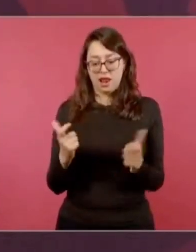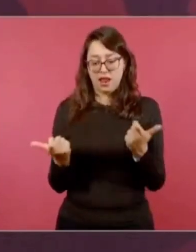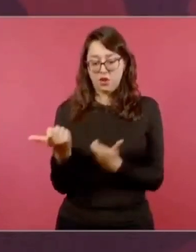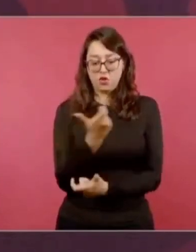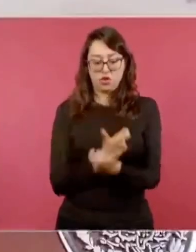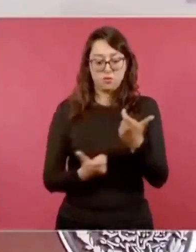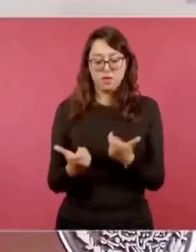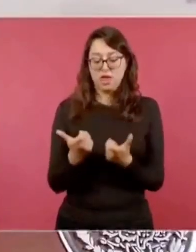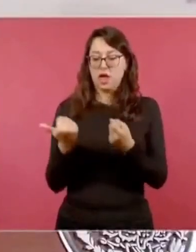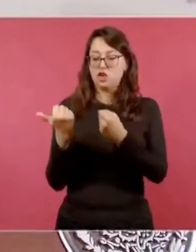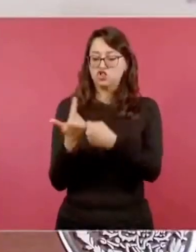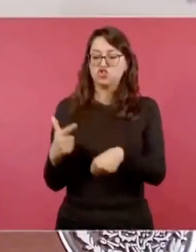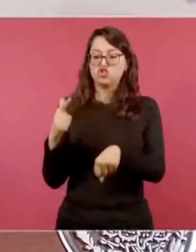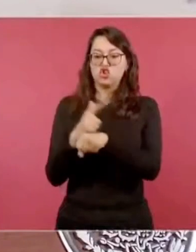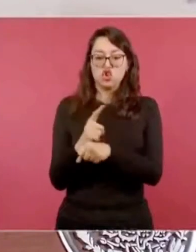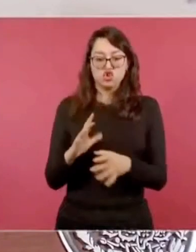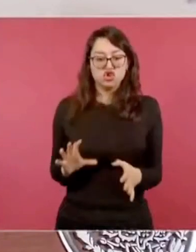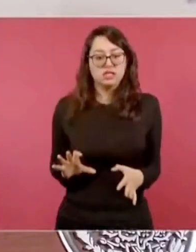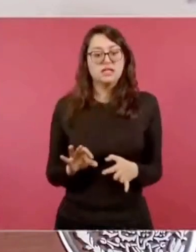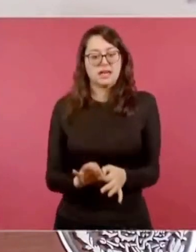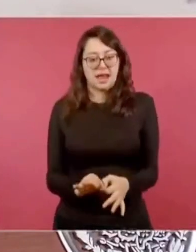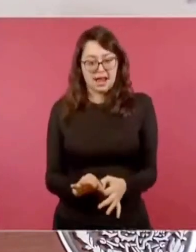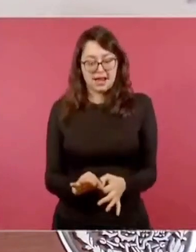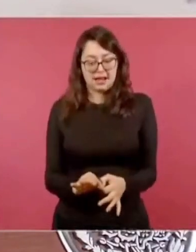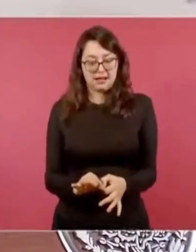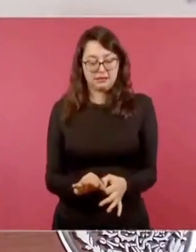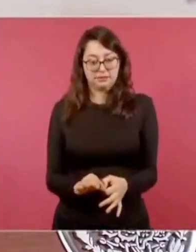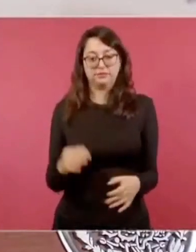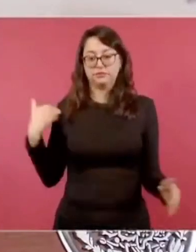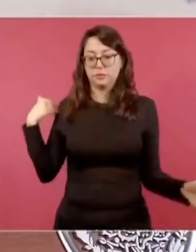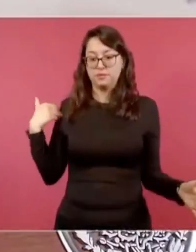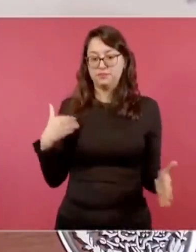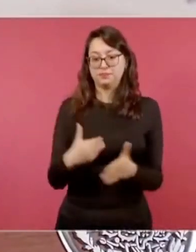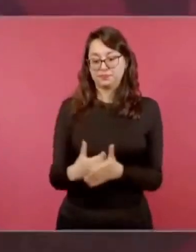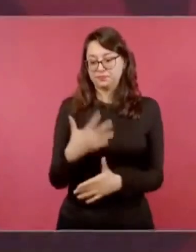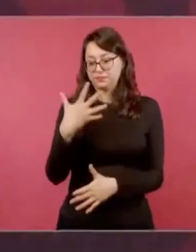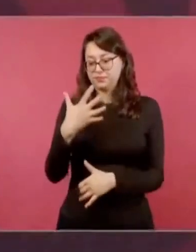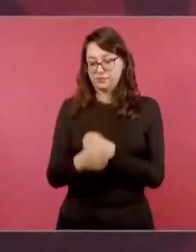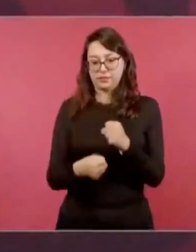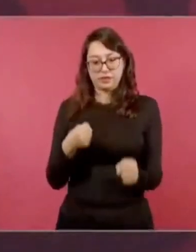gobierno, se ha desechado la obsesión